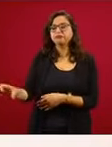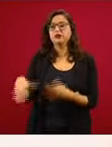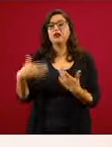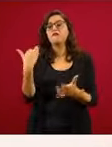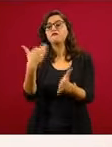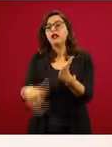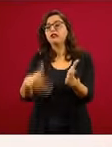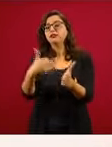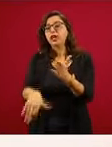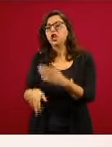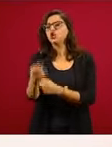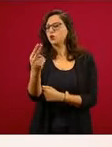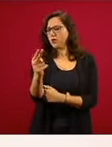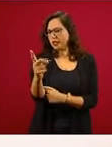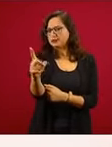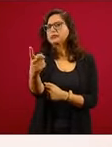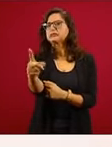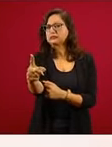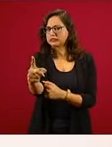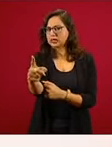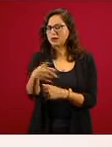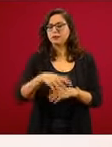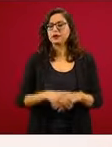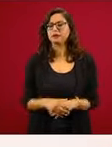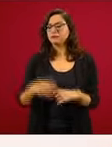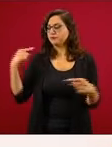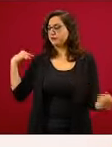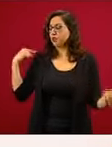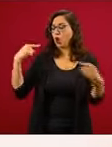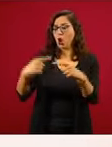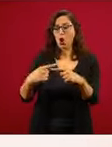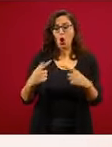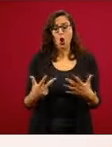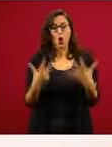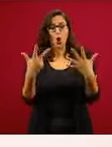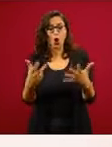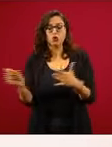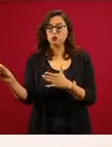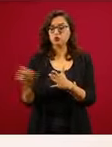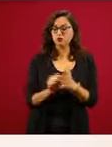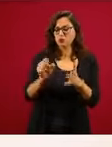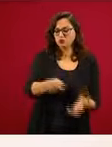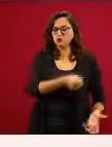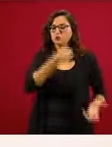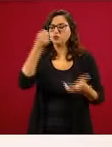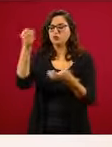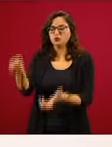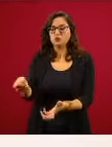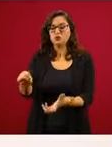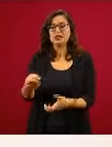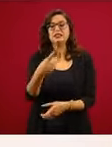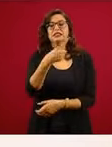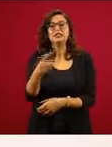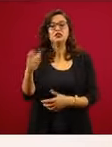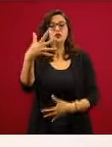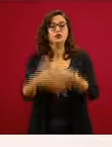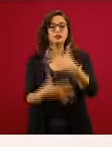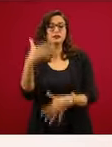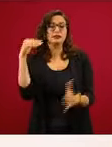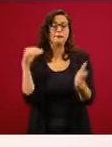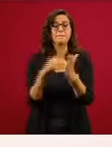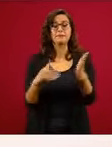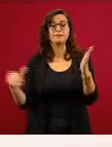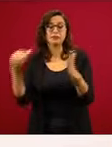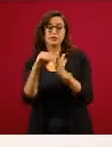8 meses se han destinado a estos programas 115 mil millones de pesos en